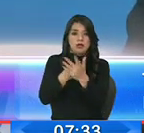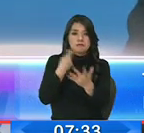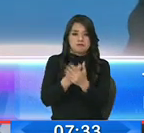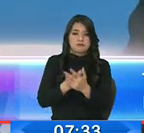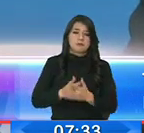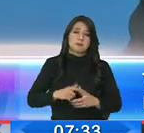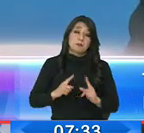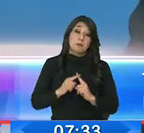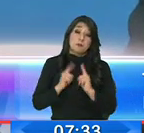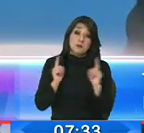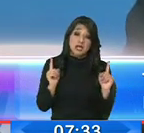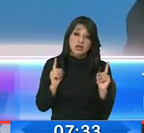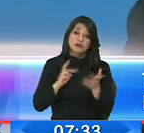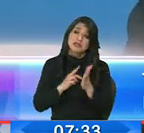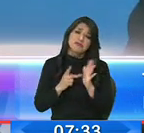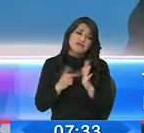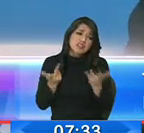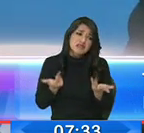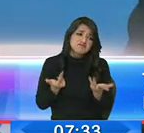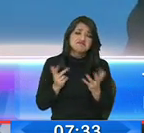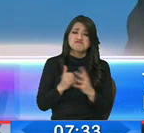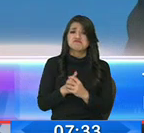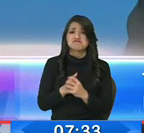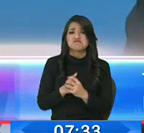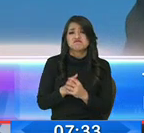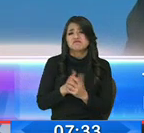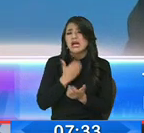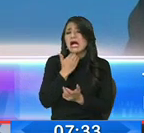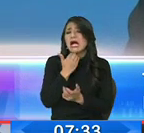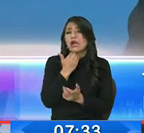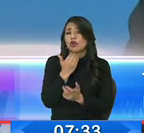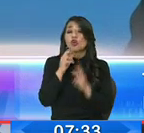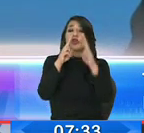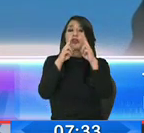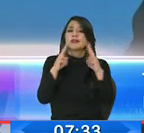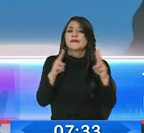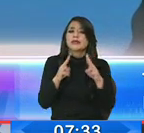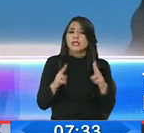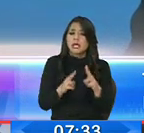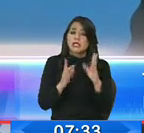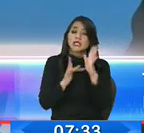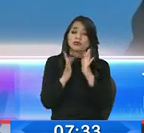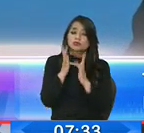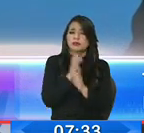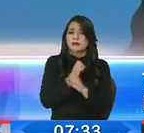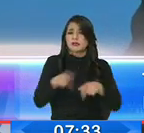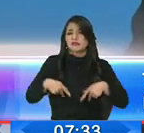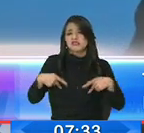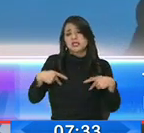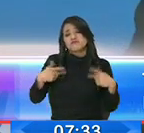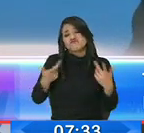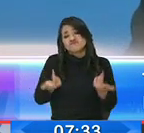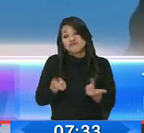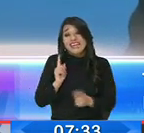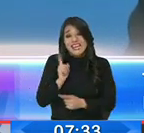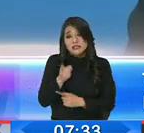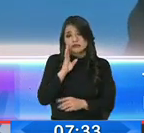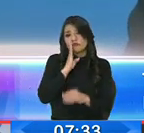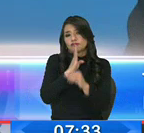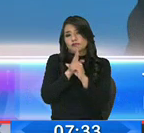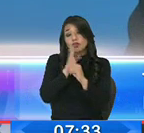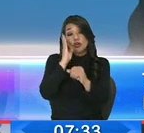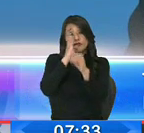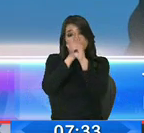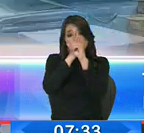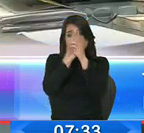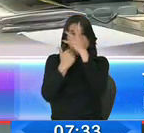están haciendo subliminalmente, aunque sea, una alusión a Cristo que vino a salvarnos. Y ese es el punto central de la